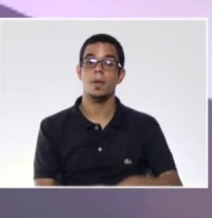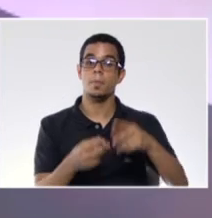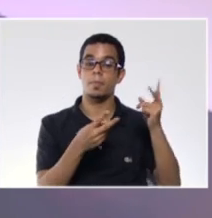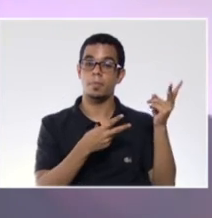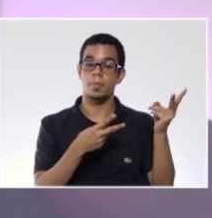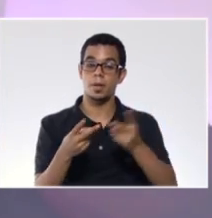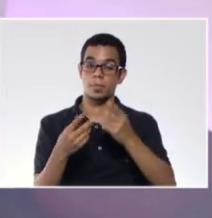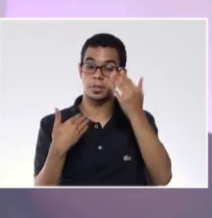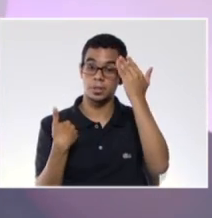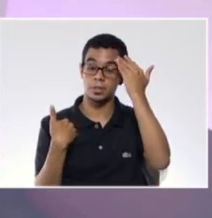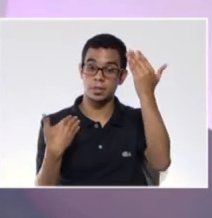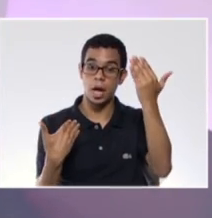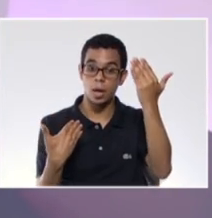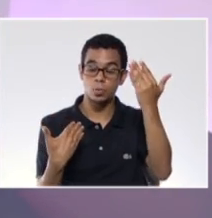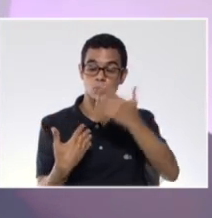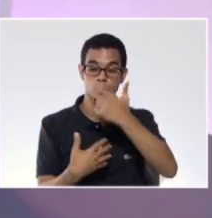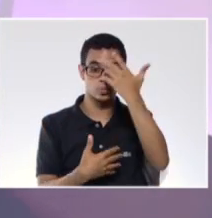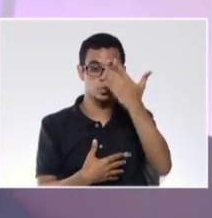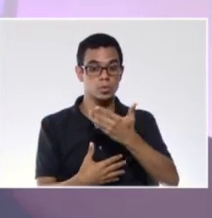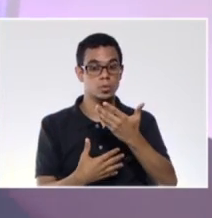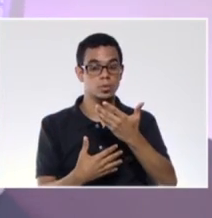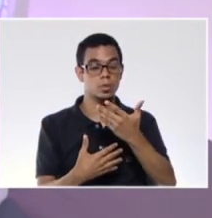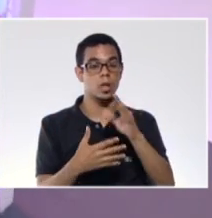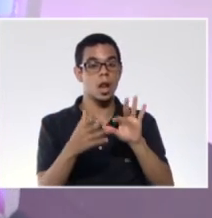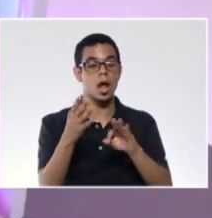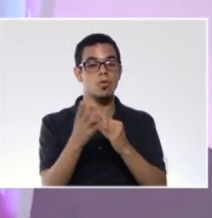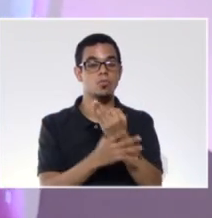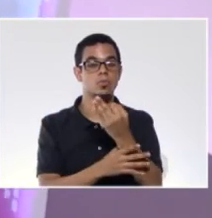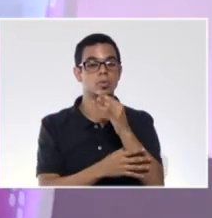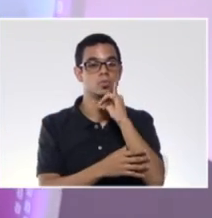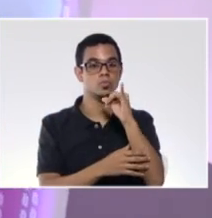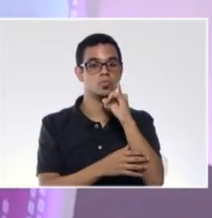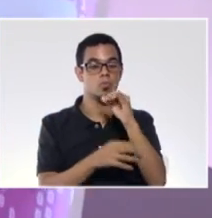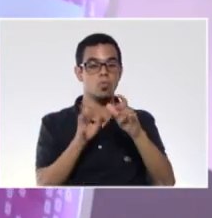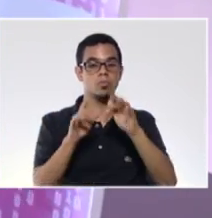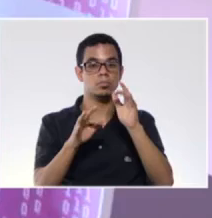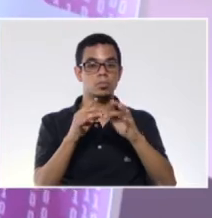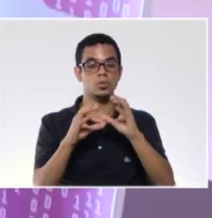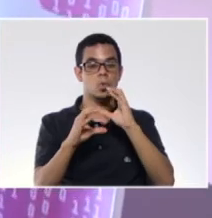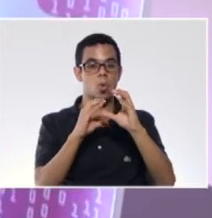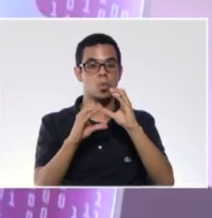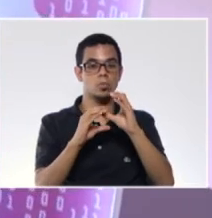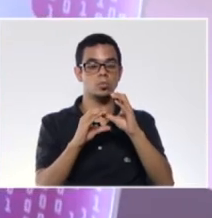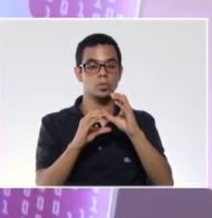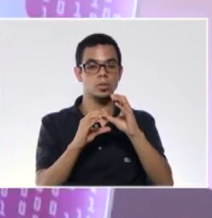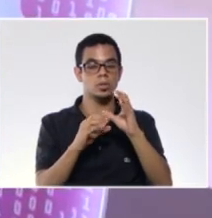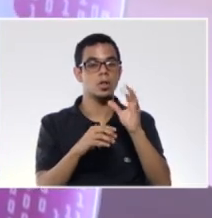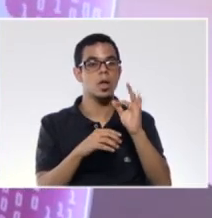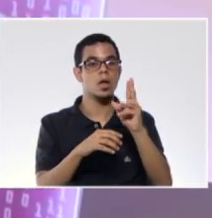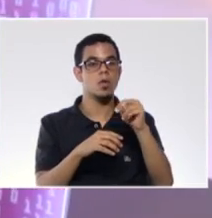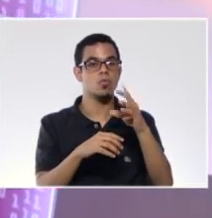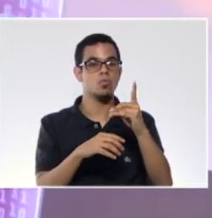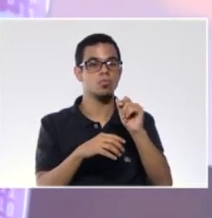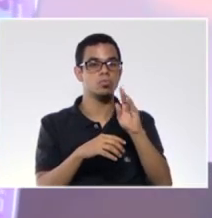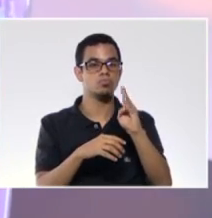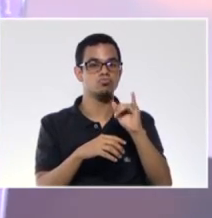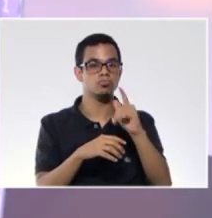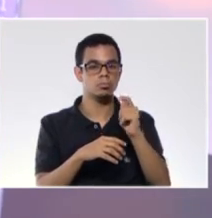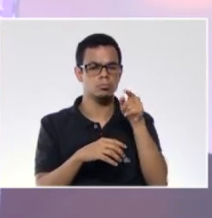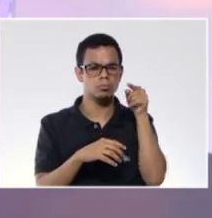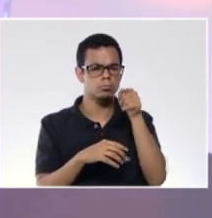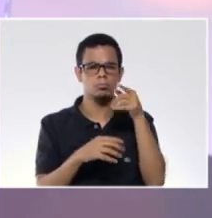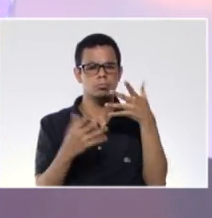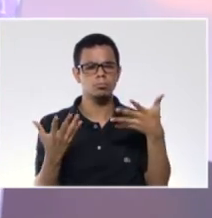Bienvenidos, les saluda Susana Castro de la Fundación Bolivariana de Informática y Telemática, Fundavit. En el segmento de hoy